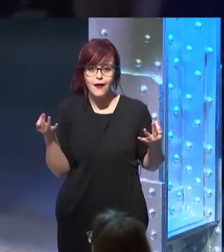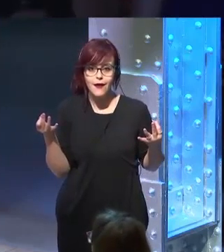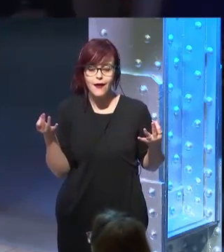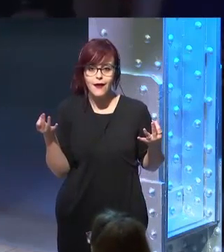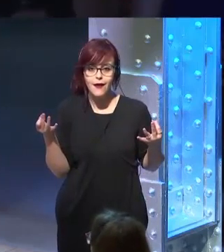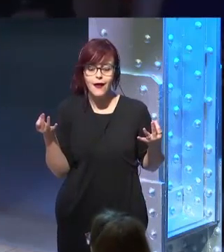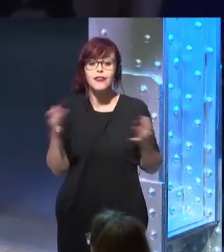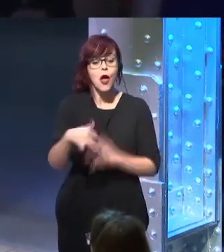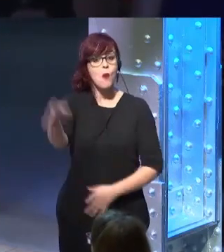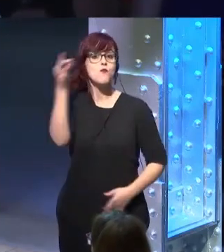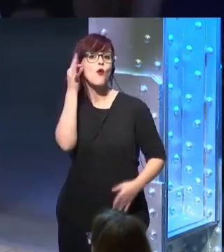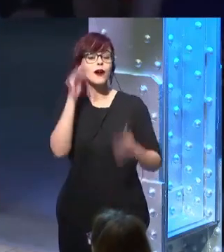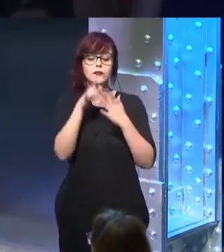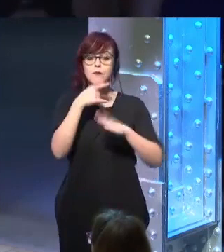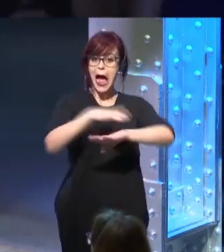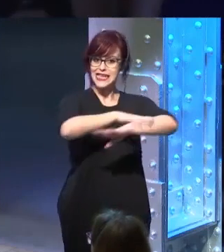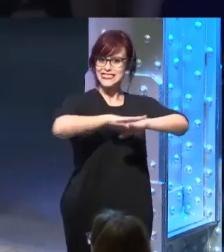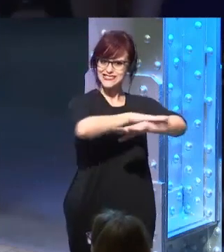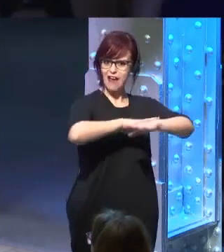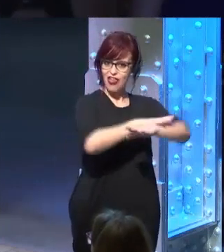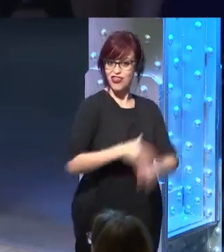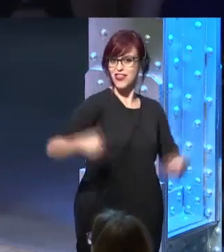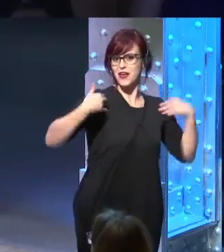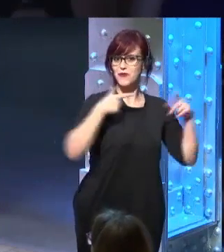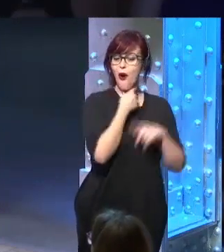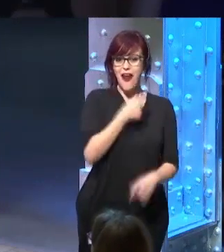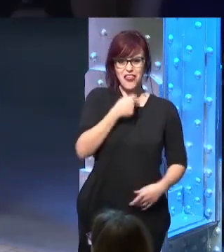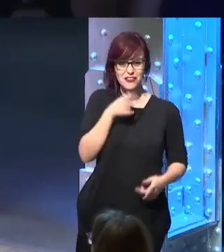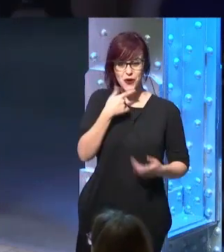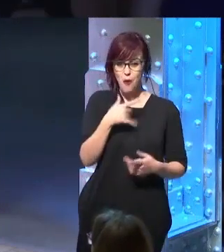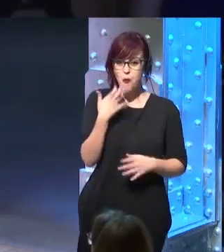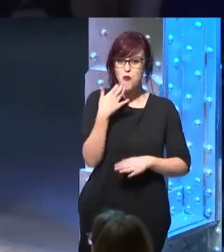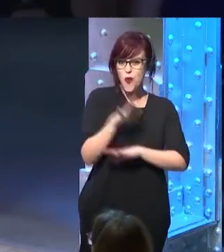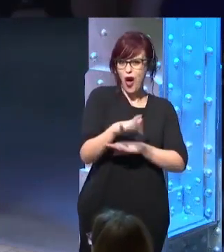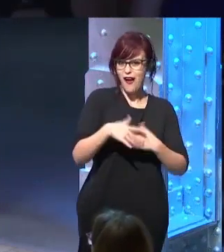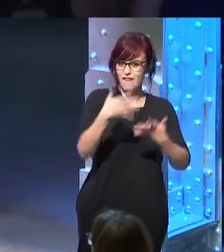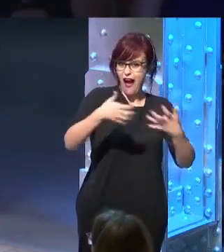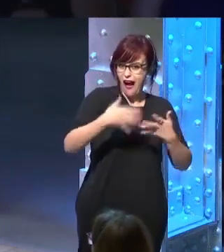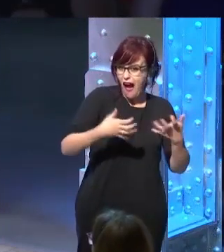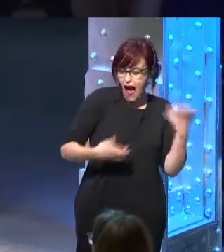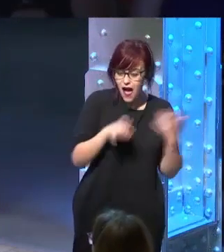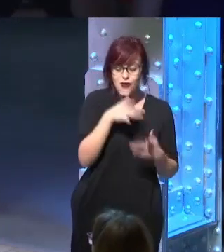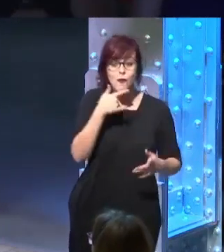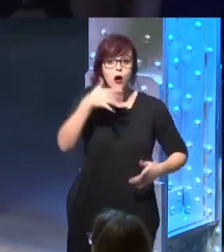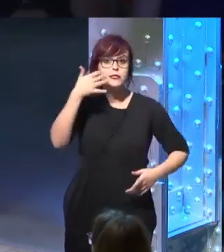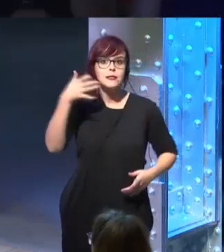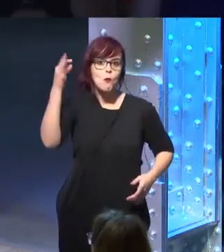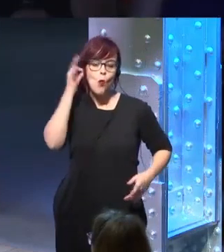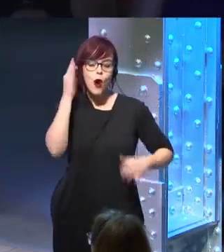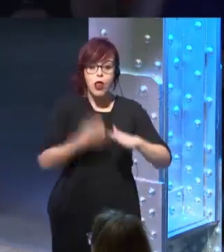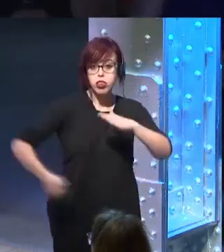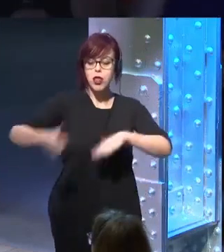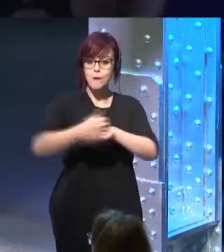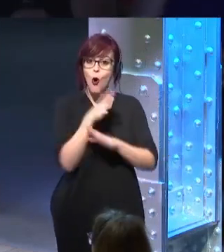las mujeres se hicieran cargo del Estado. Lo hacía como una comedia. Era una cosa increíble. Parte de la